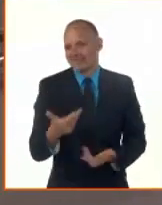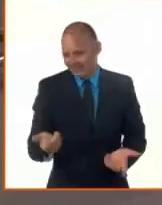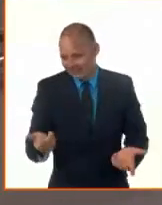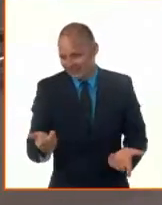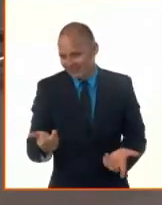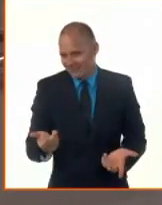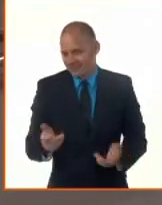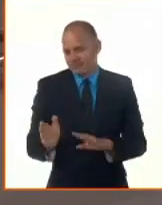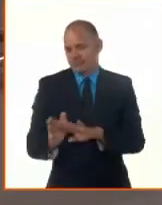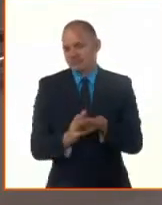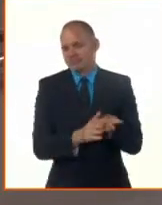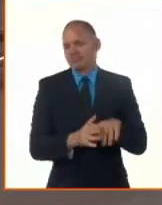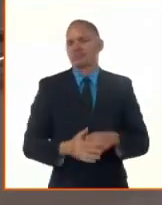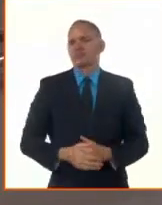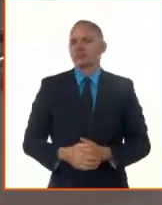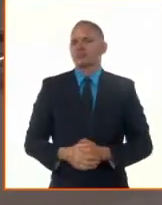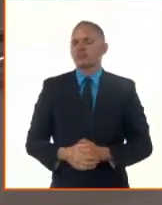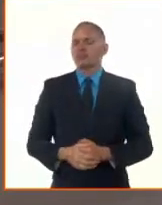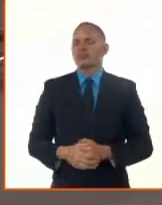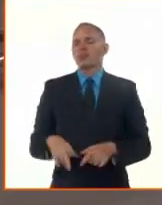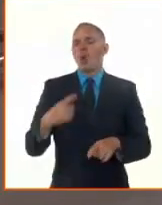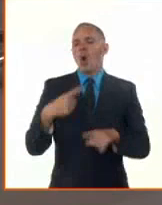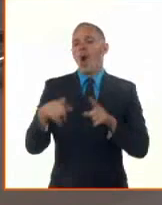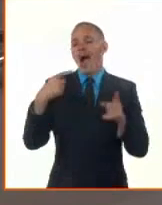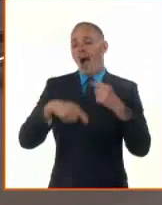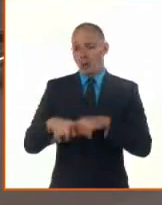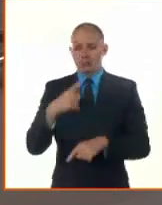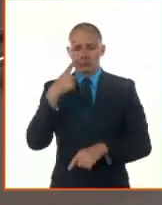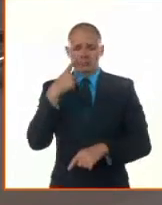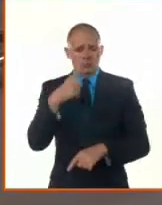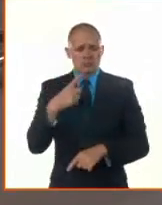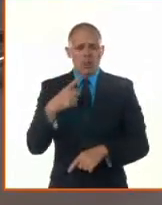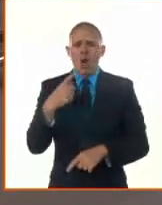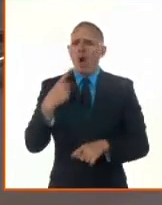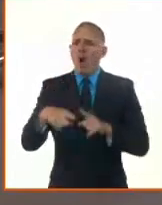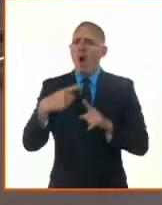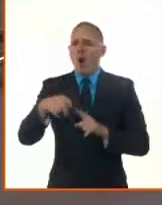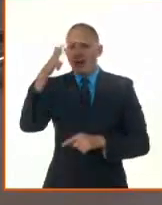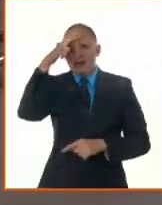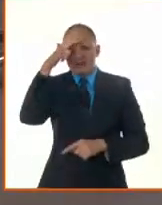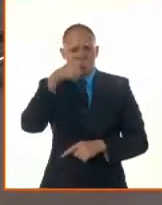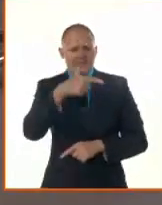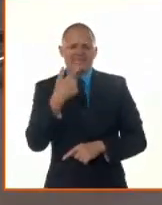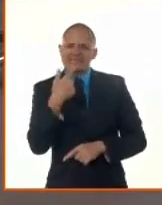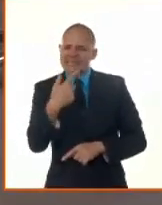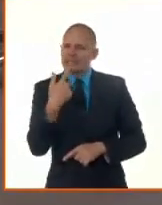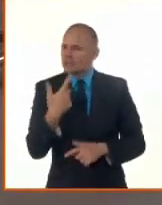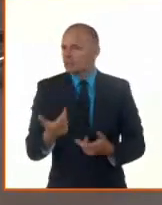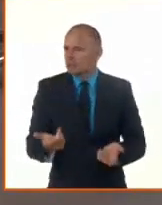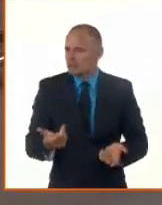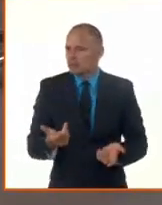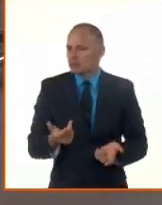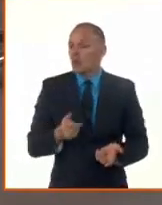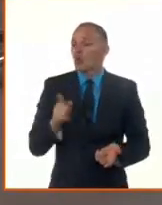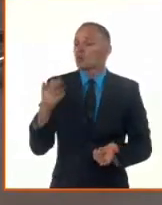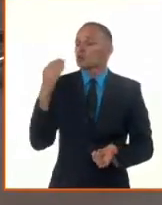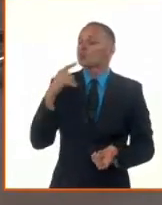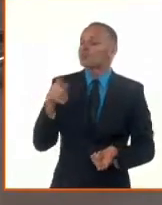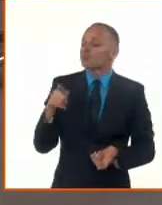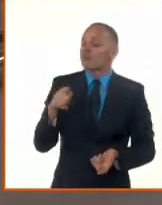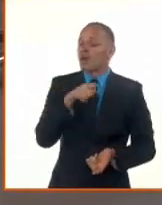por los pasos y las declaraciones recientes de Arabia Saudita usted hablaba una visita